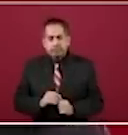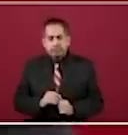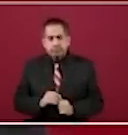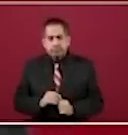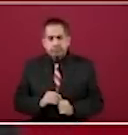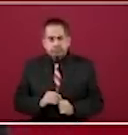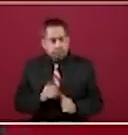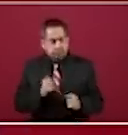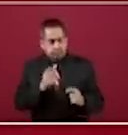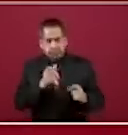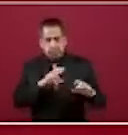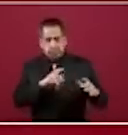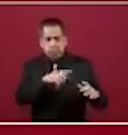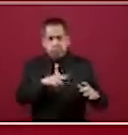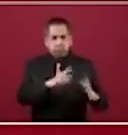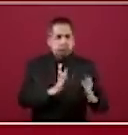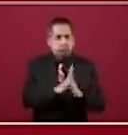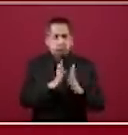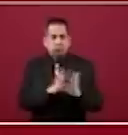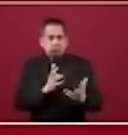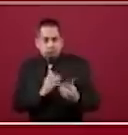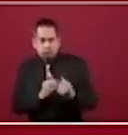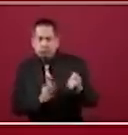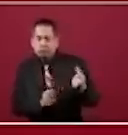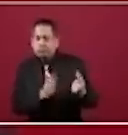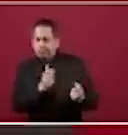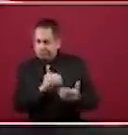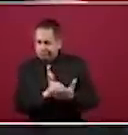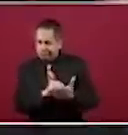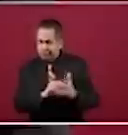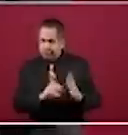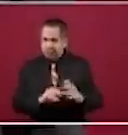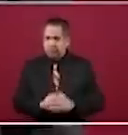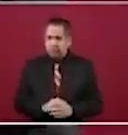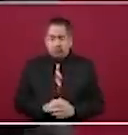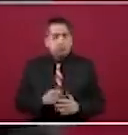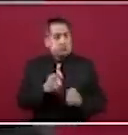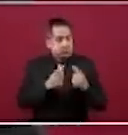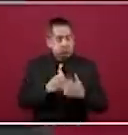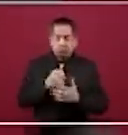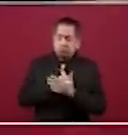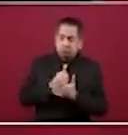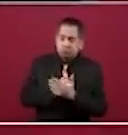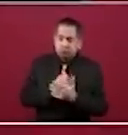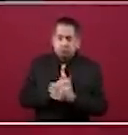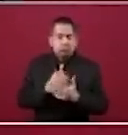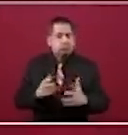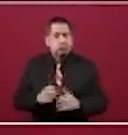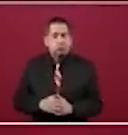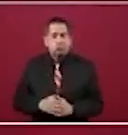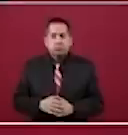están participando con nosotros, que incluso vienen de la lucha. Pero como